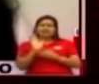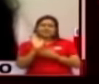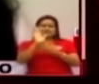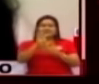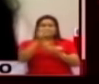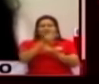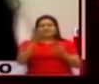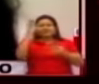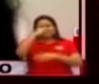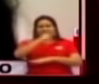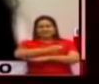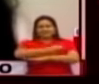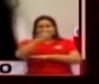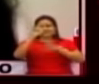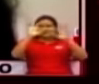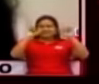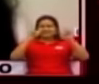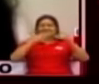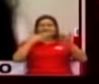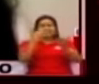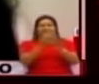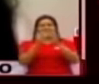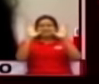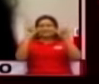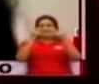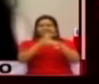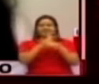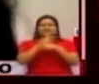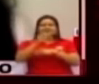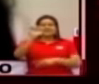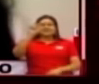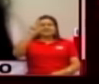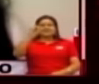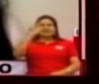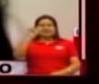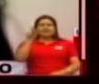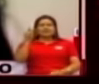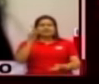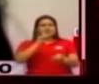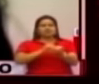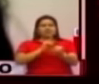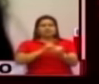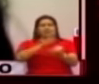gran día. Muy bien, muchísimas gracias, despedimos a Ana Altamirano, ella es nutricionista de